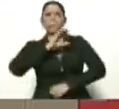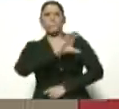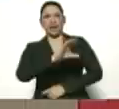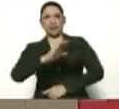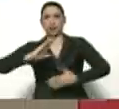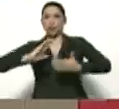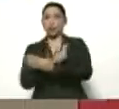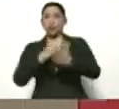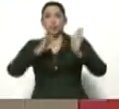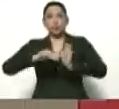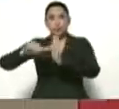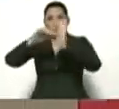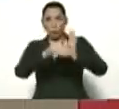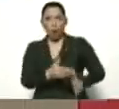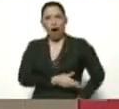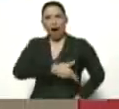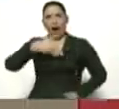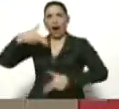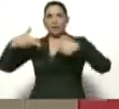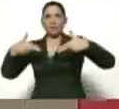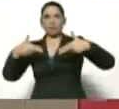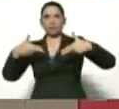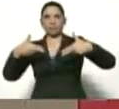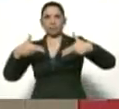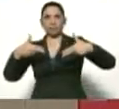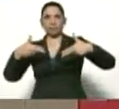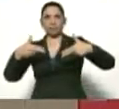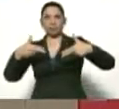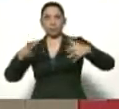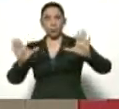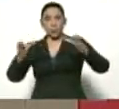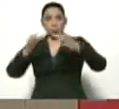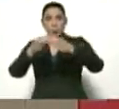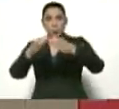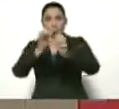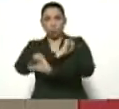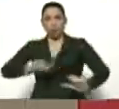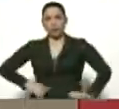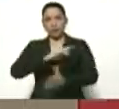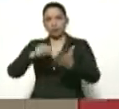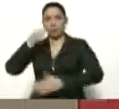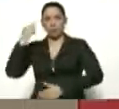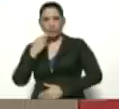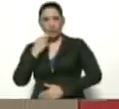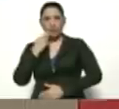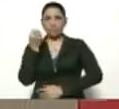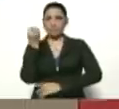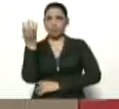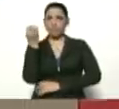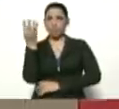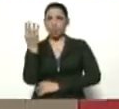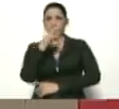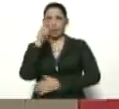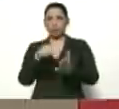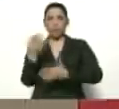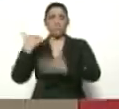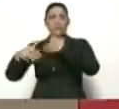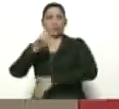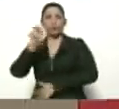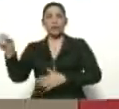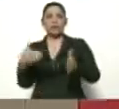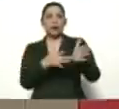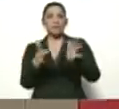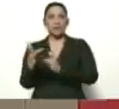robó unas armas de el destacamento de la guardia nacional en la asamblea nacional del pasado 30 de abril